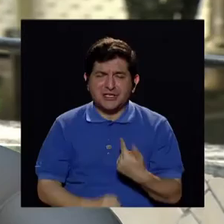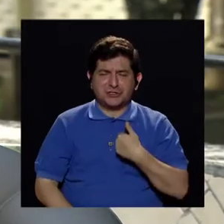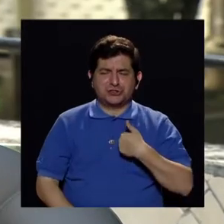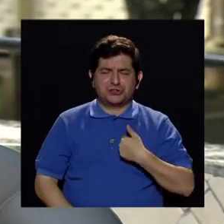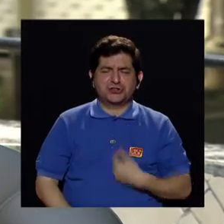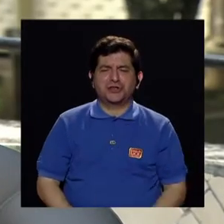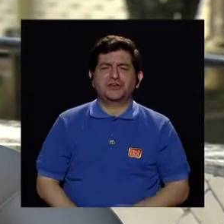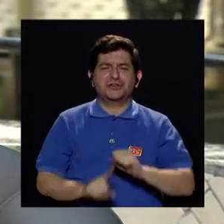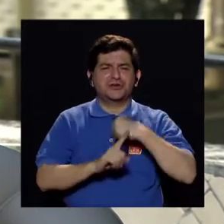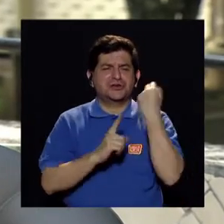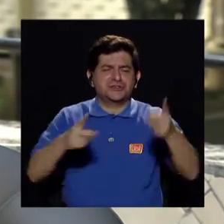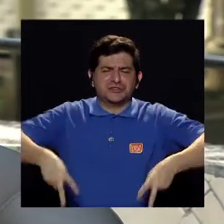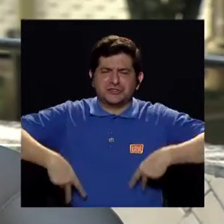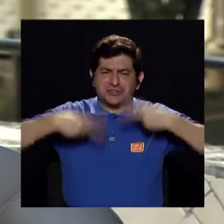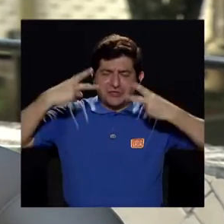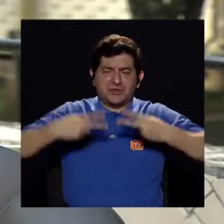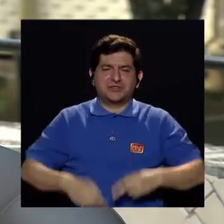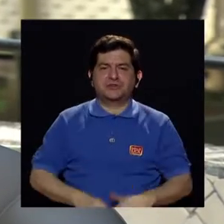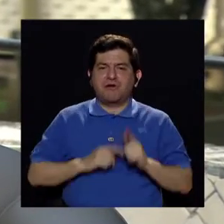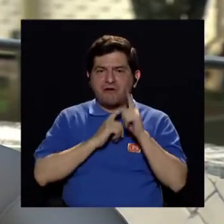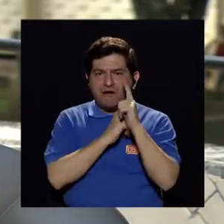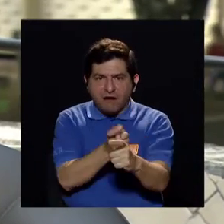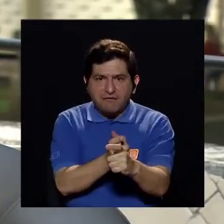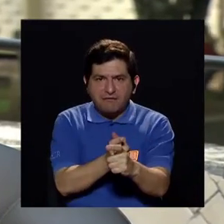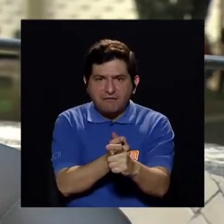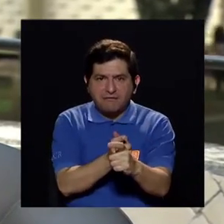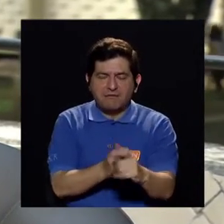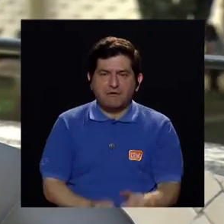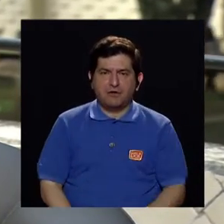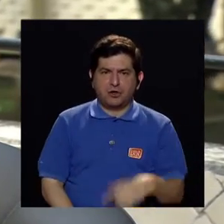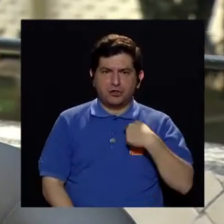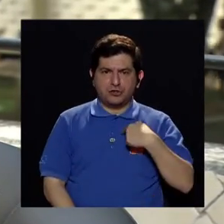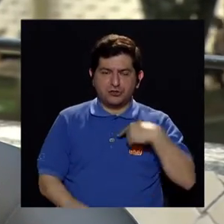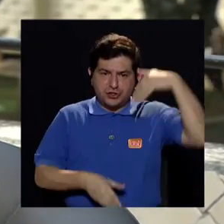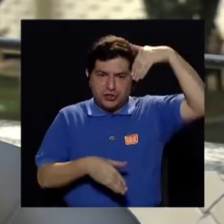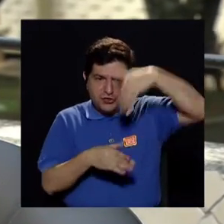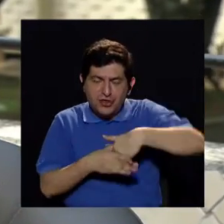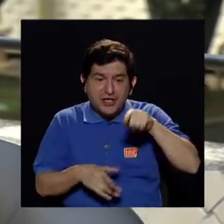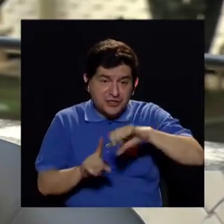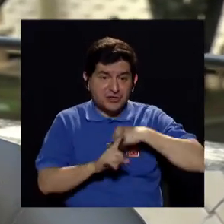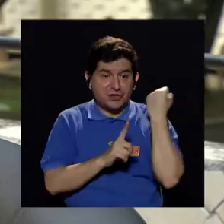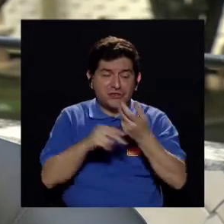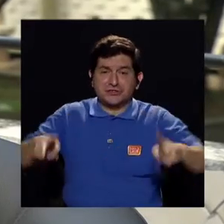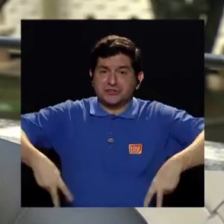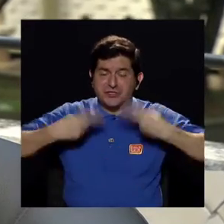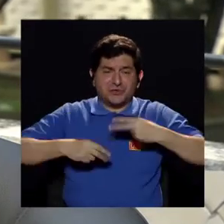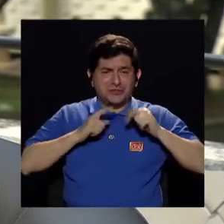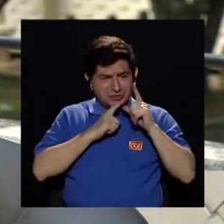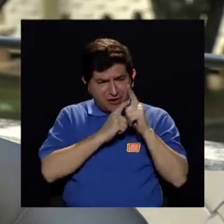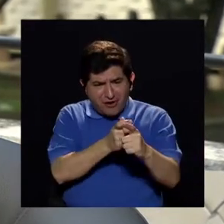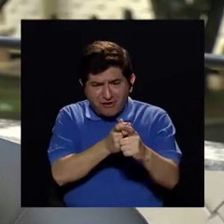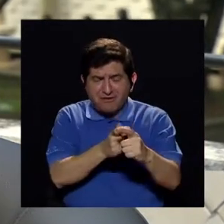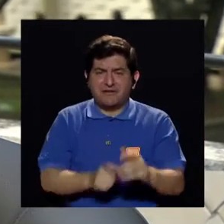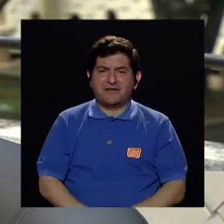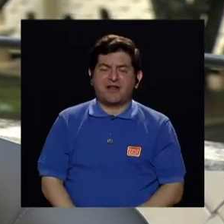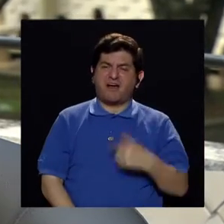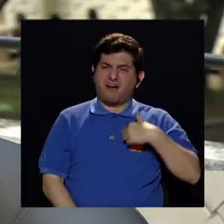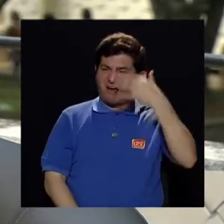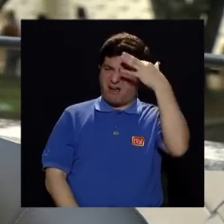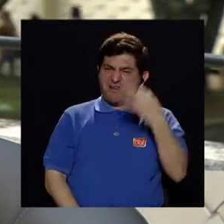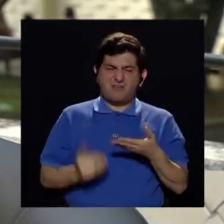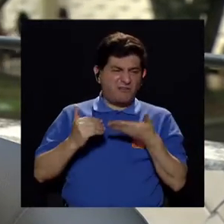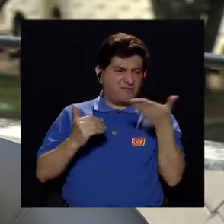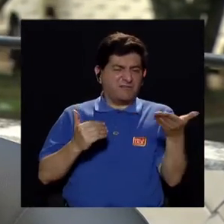he sumergido en un estilo de vida que no para. Cuando yo me sumerjo en ese estilo de vida que no para, empiezo a